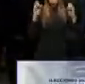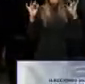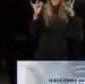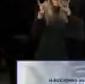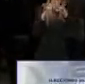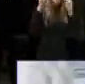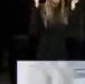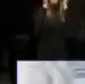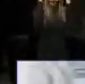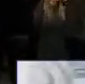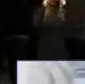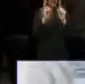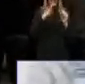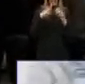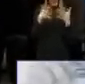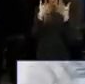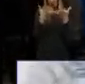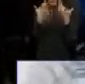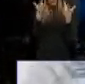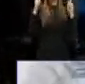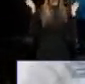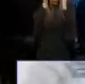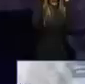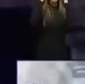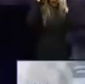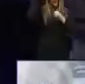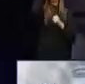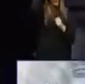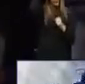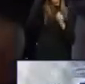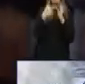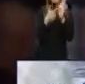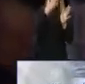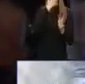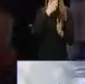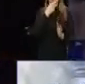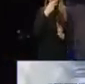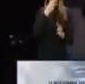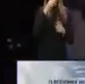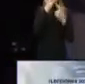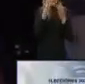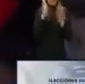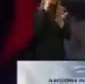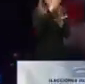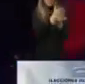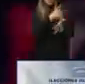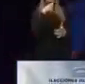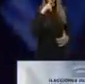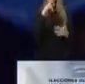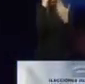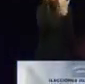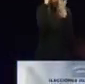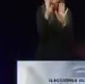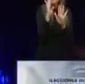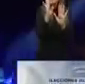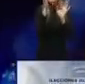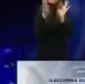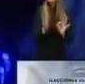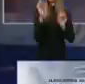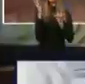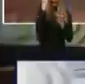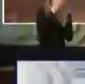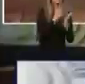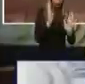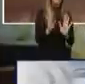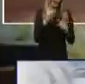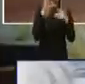correligionarios, a celebrar la victoria de Bernardo Arévalo. Que llegue al obelisco, eso todavía no está garantizado, porque pues